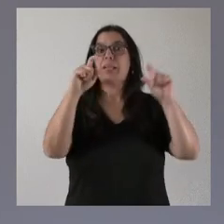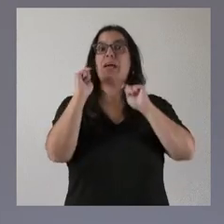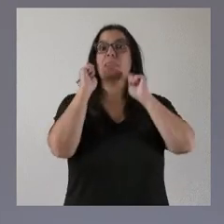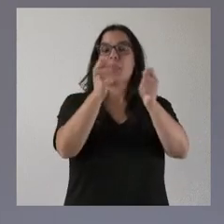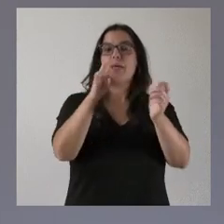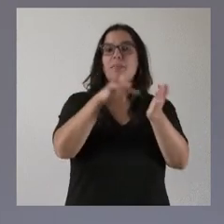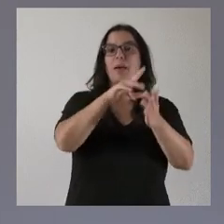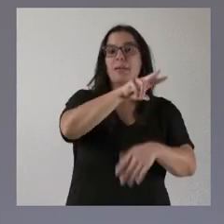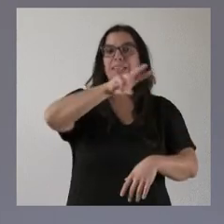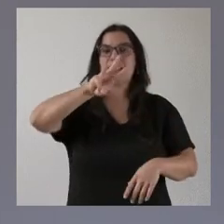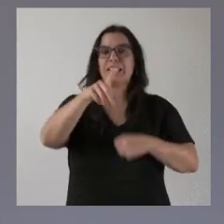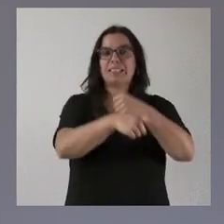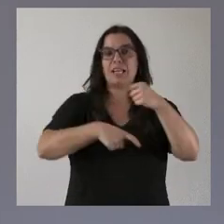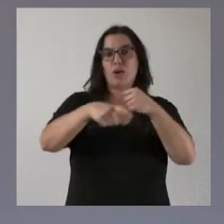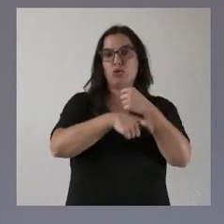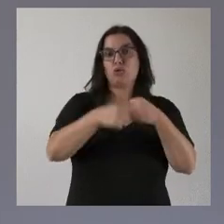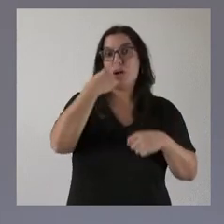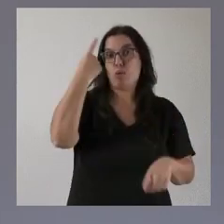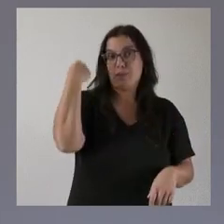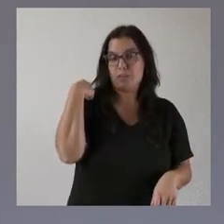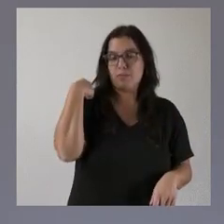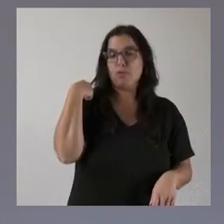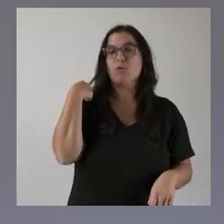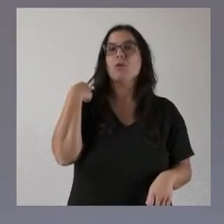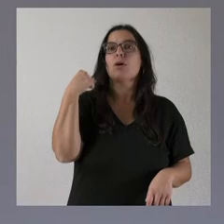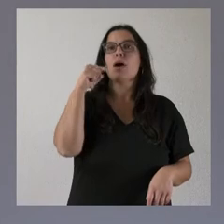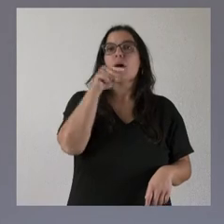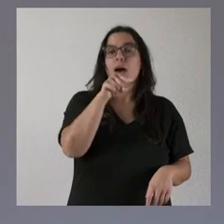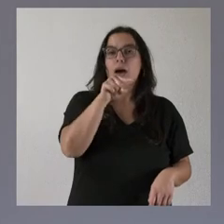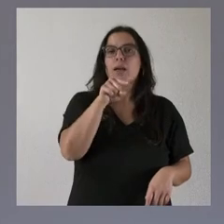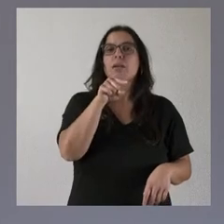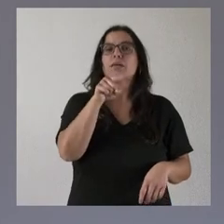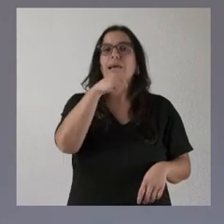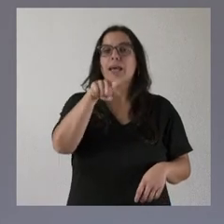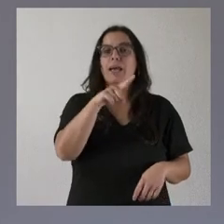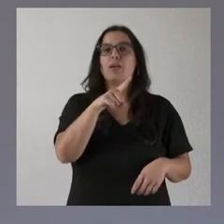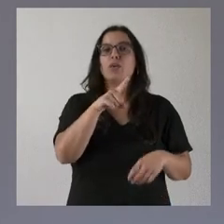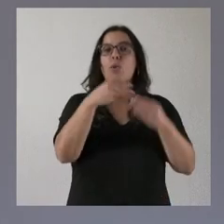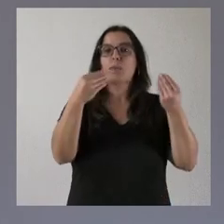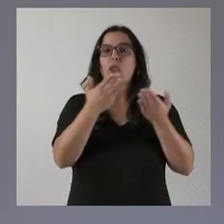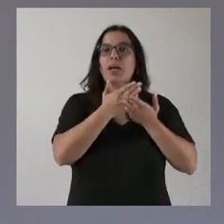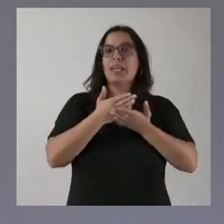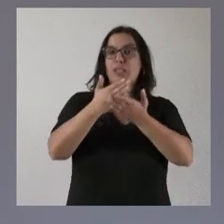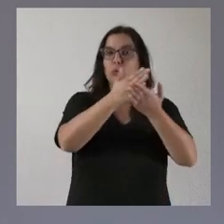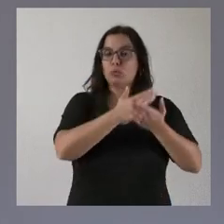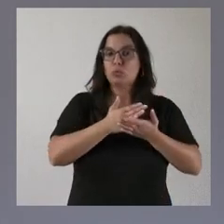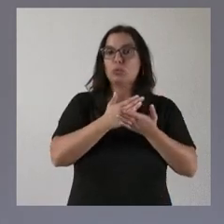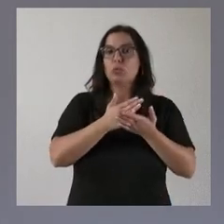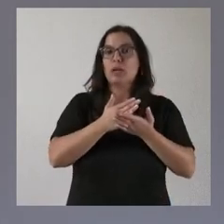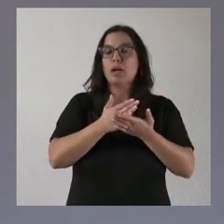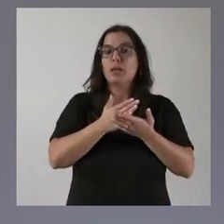23 de agosto de 2021 donde tras estudiar la documentación se